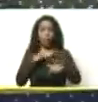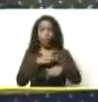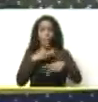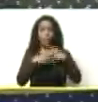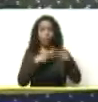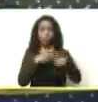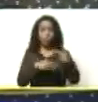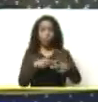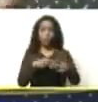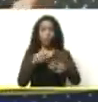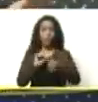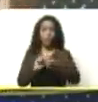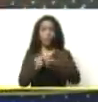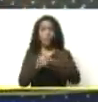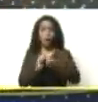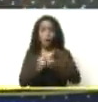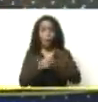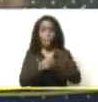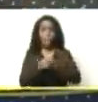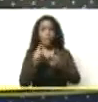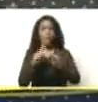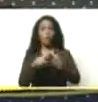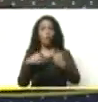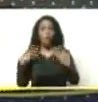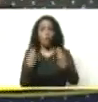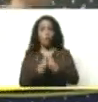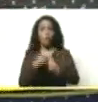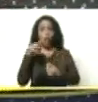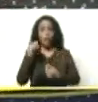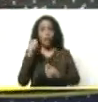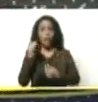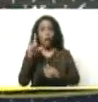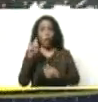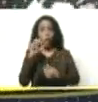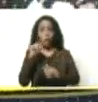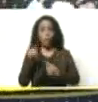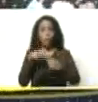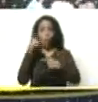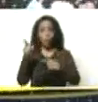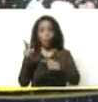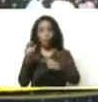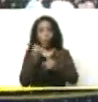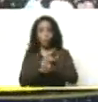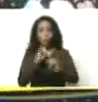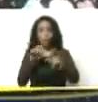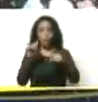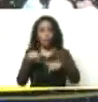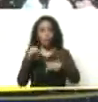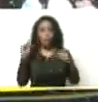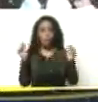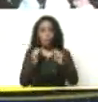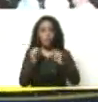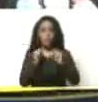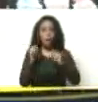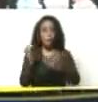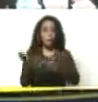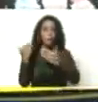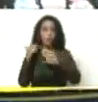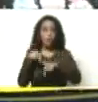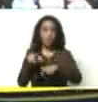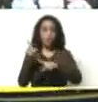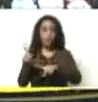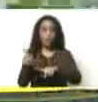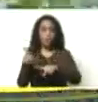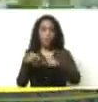semillas de papa con los productores con el compañero en aldea de provincia de productor independiente del páramo que nos han prestado la ayuda a través de